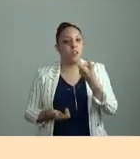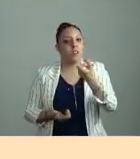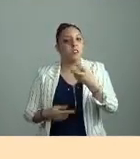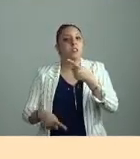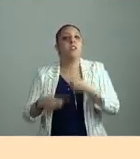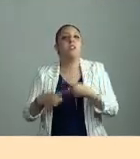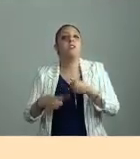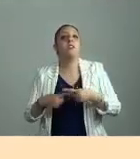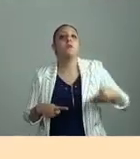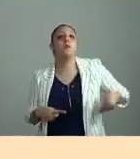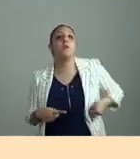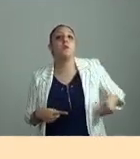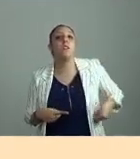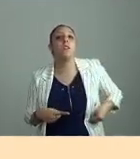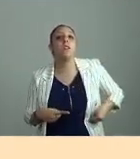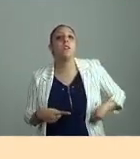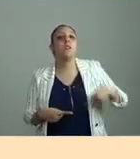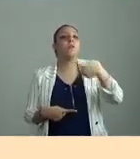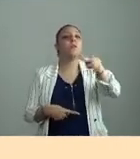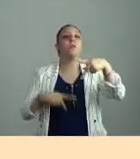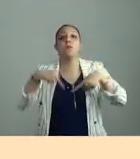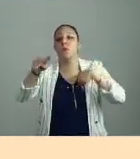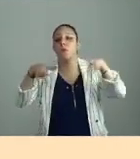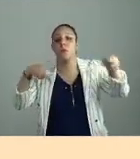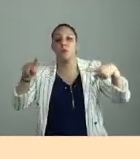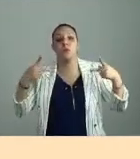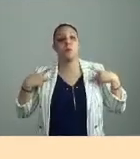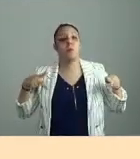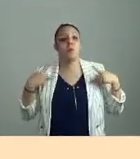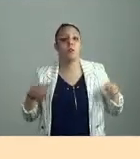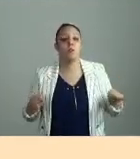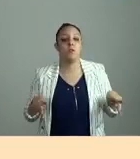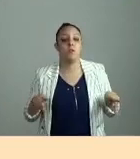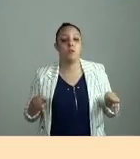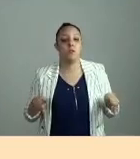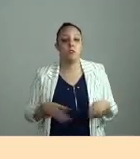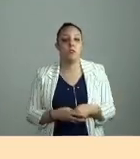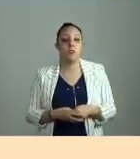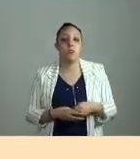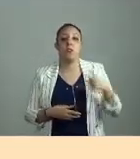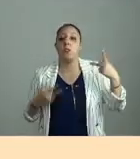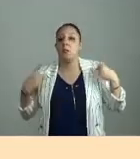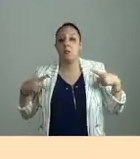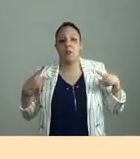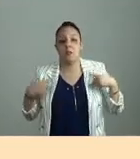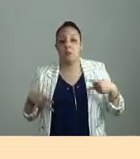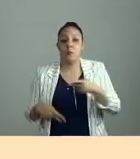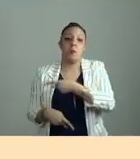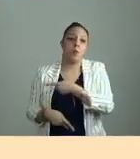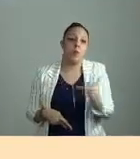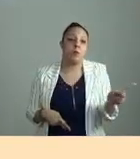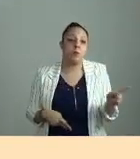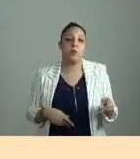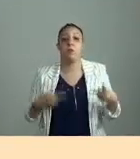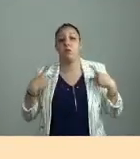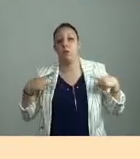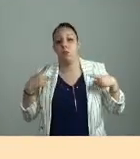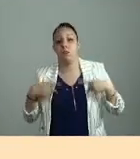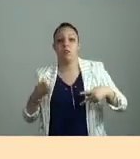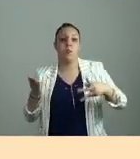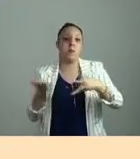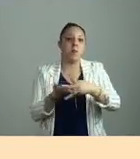de los restos de los discriminados de los que han sido matados encarcelados